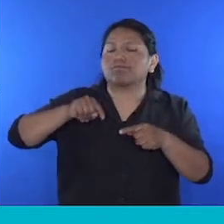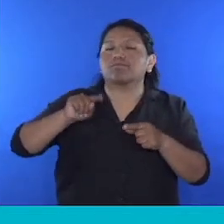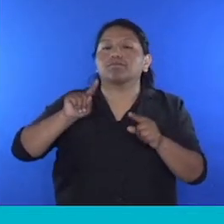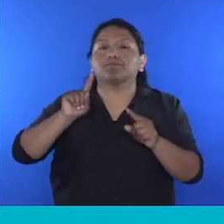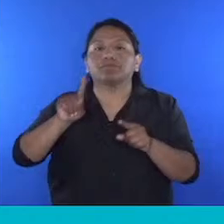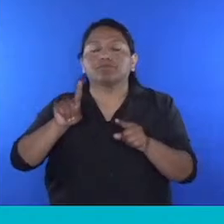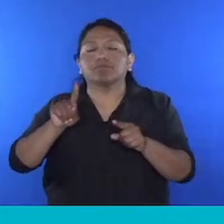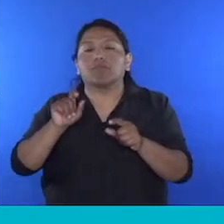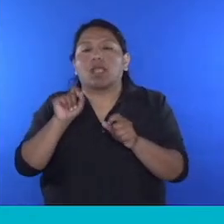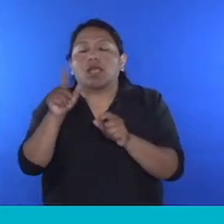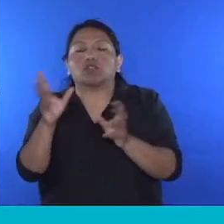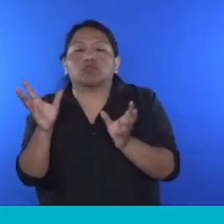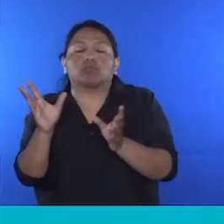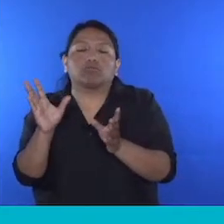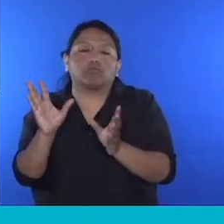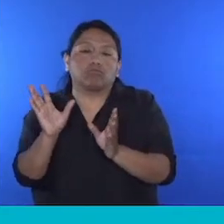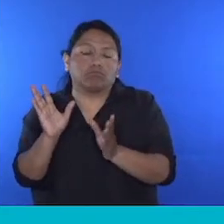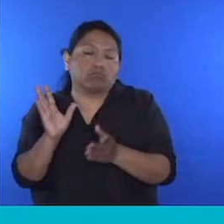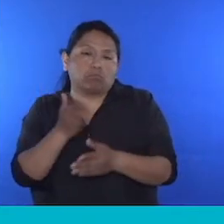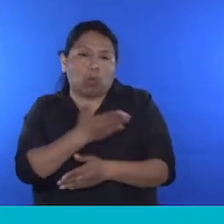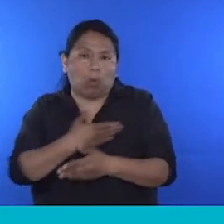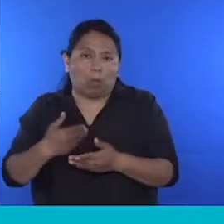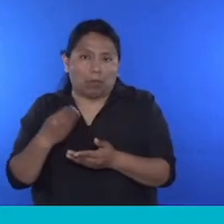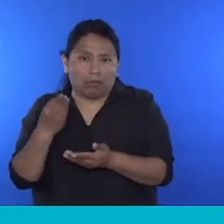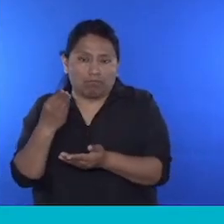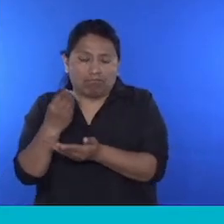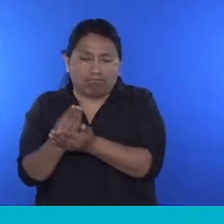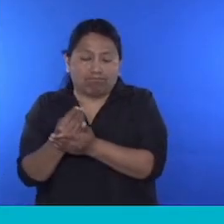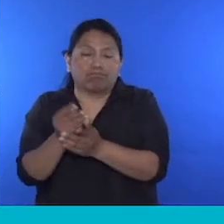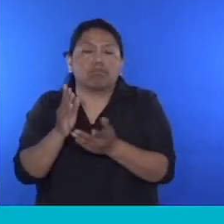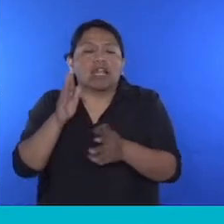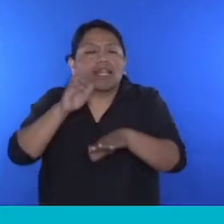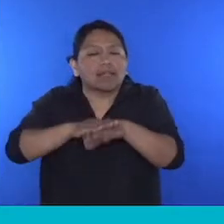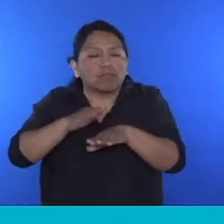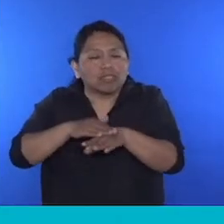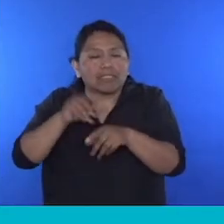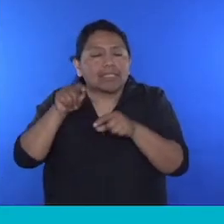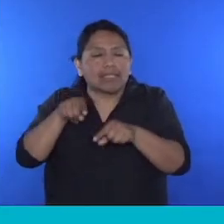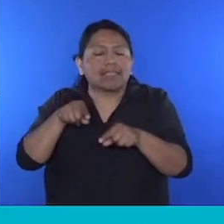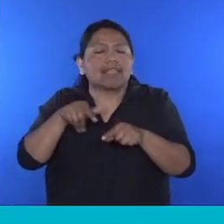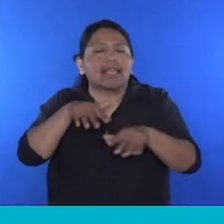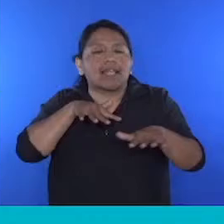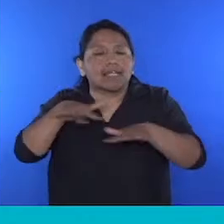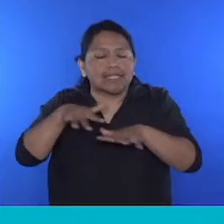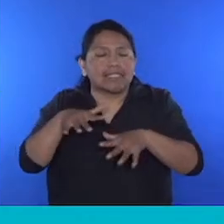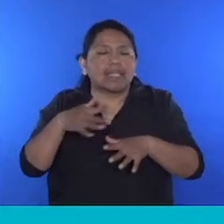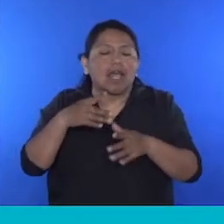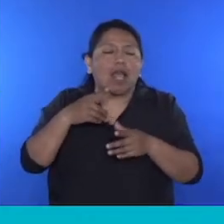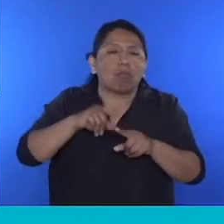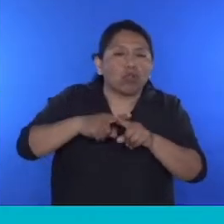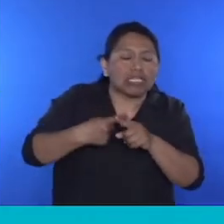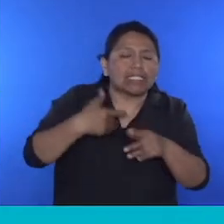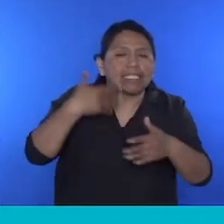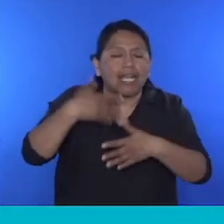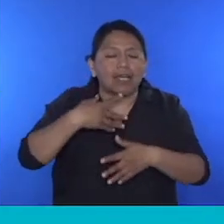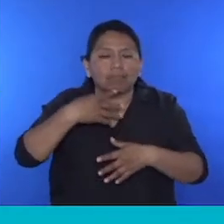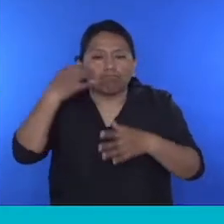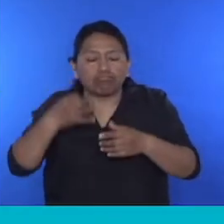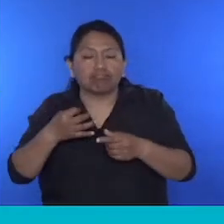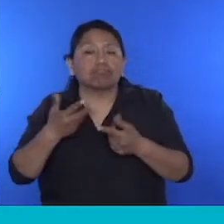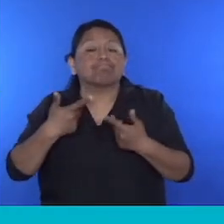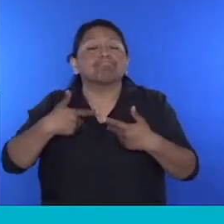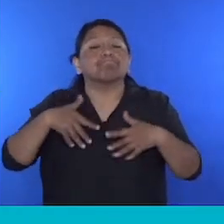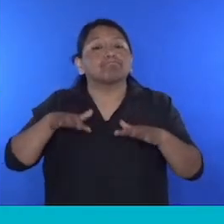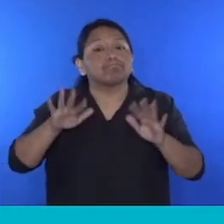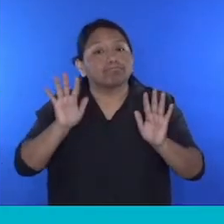asimismo como a su partido de gobierno, vuelvo a decir, por la responsabilidad en la ejecución de las políticas, porque